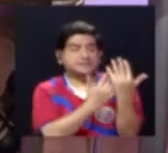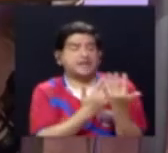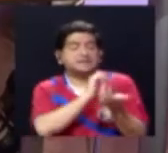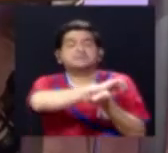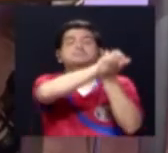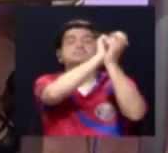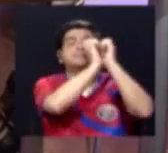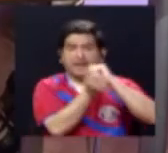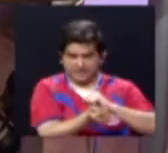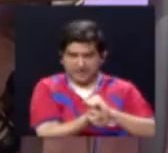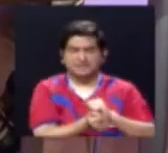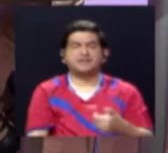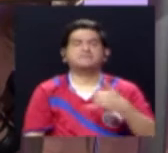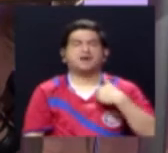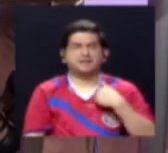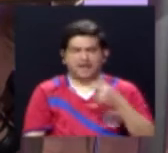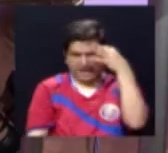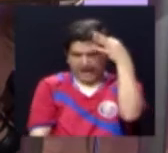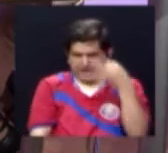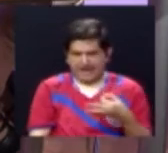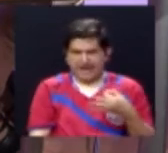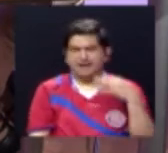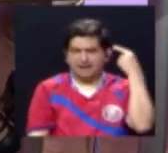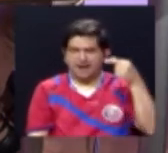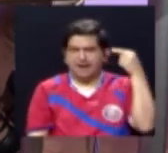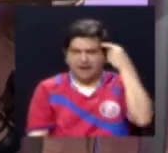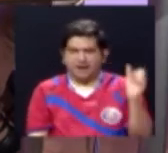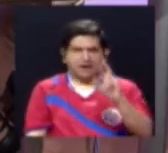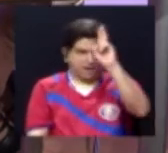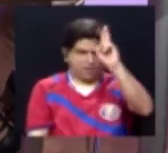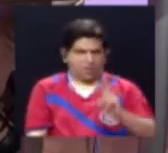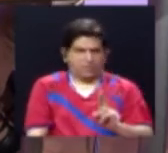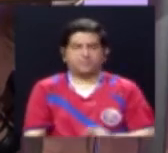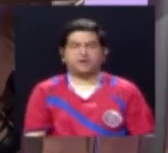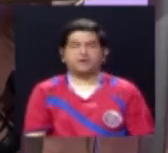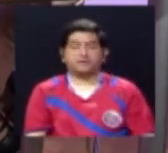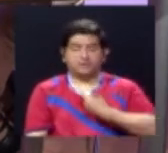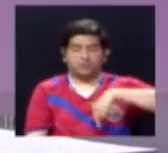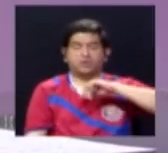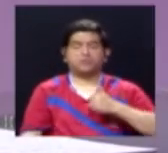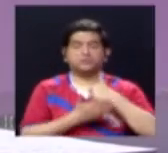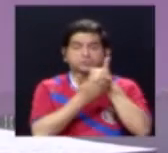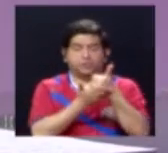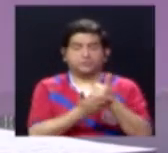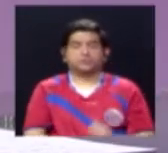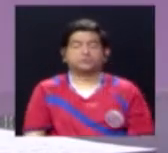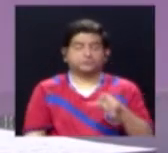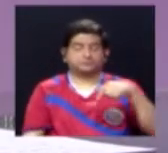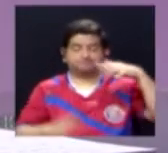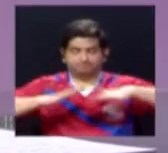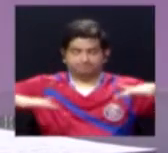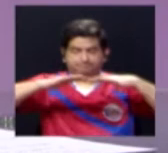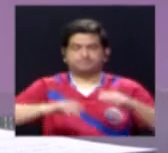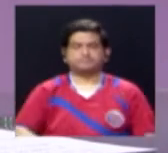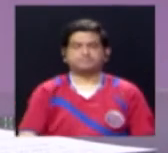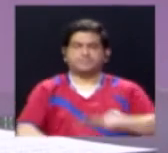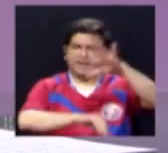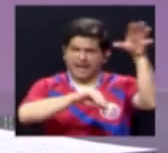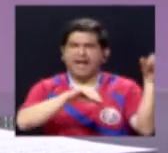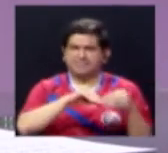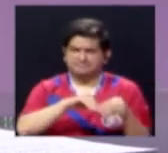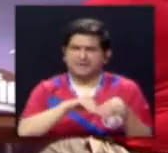cambio al cual tiene que apostar el estado costarricense y vamos a contribuir desde este lugar además